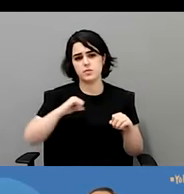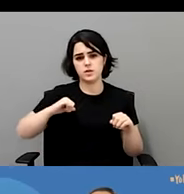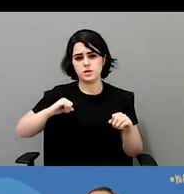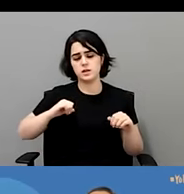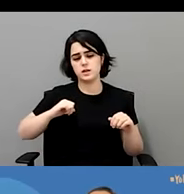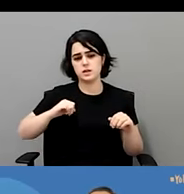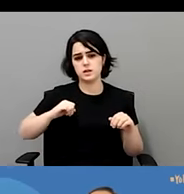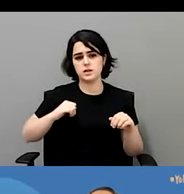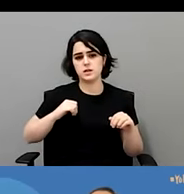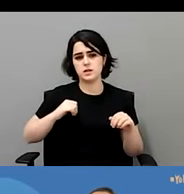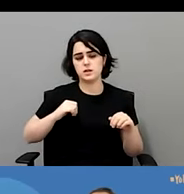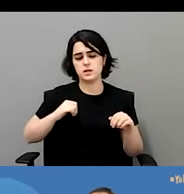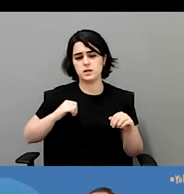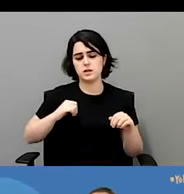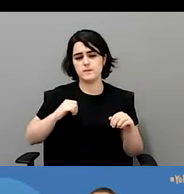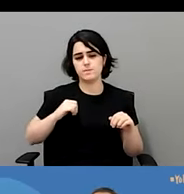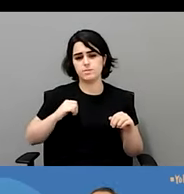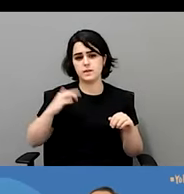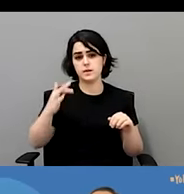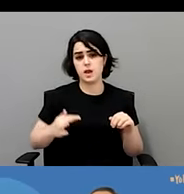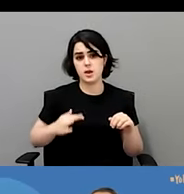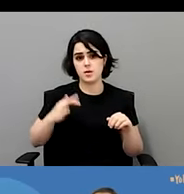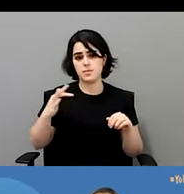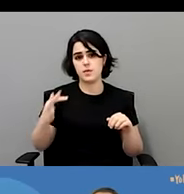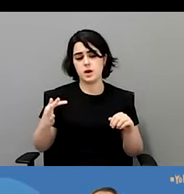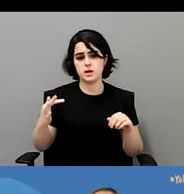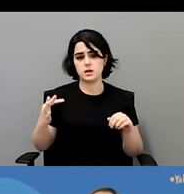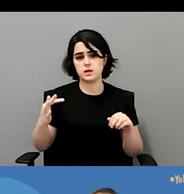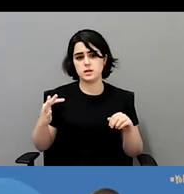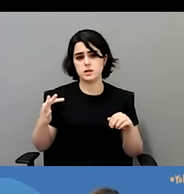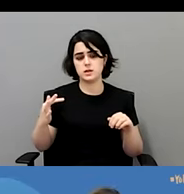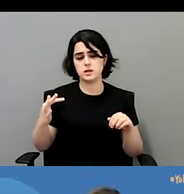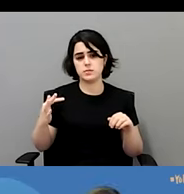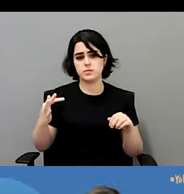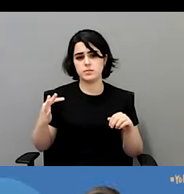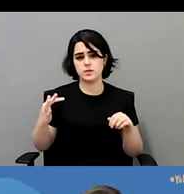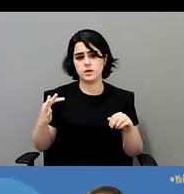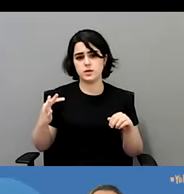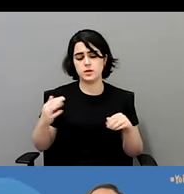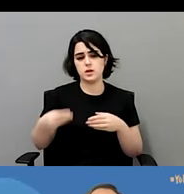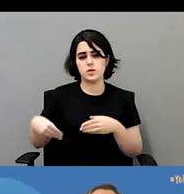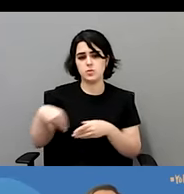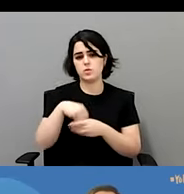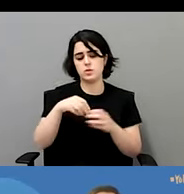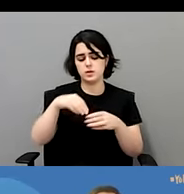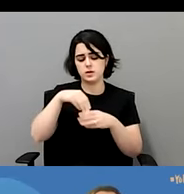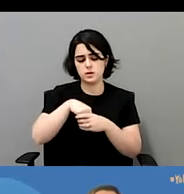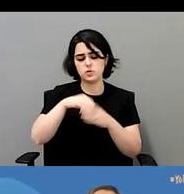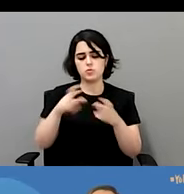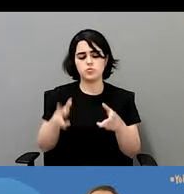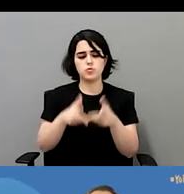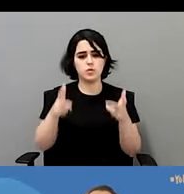independiente y a ser incluido en la sociedad.